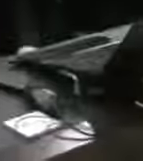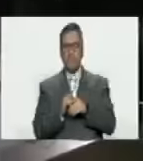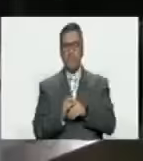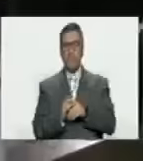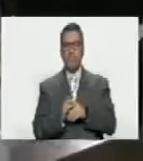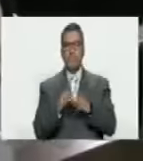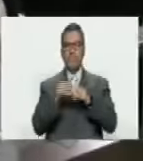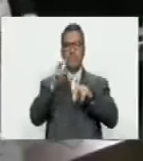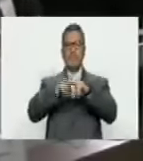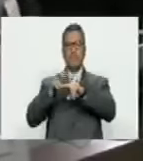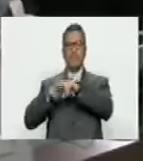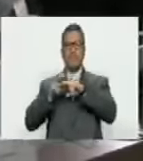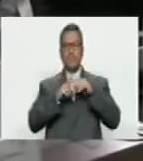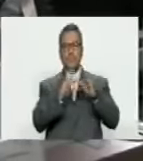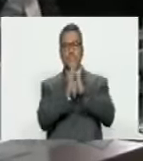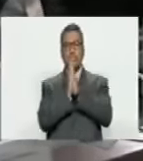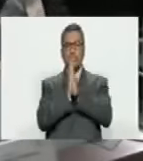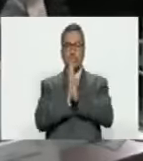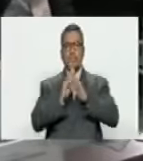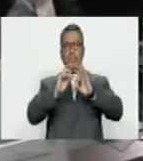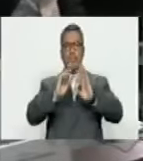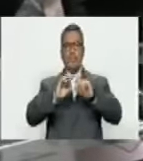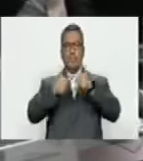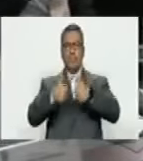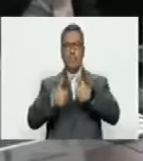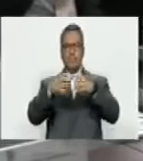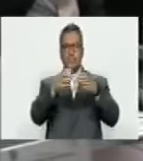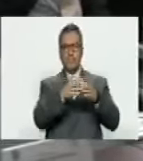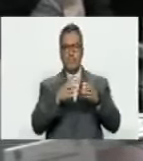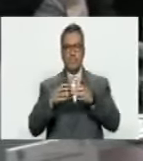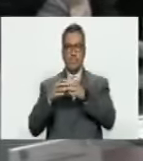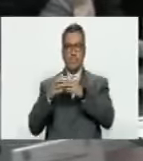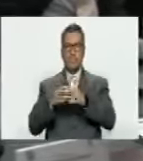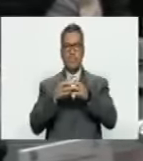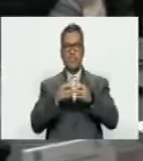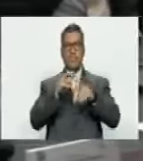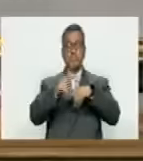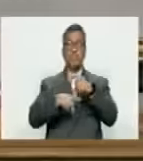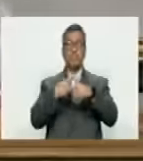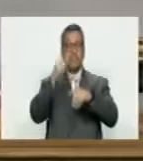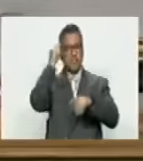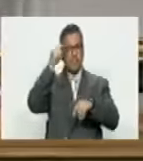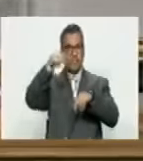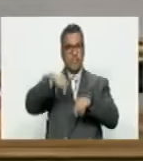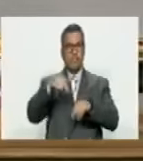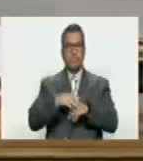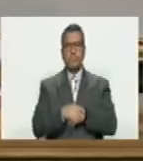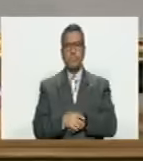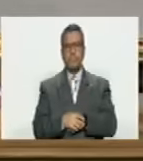Ocupo en sus curules, por favor, para dar inicio a la sesión extraordinaria del día de hoy.